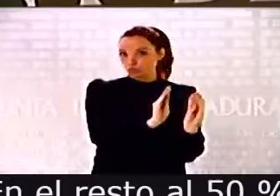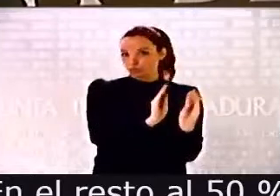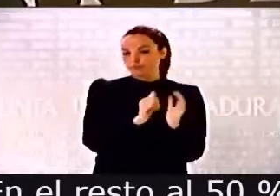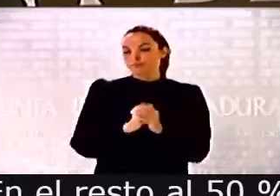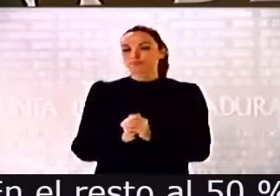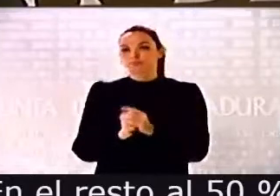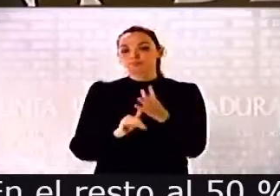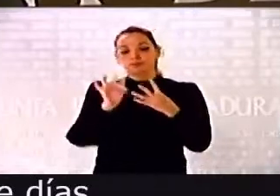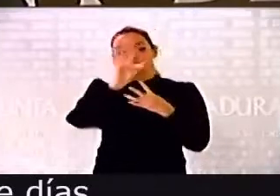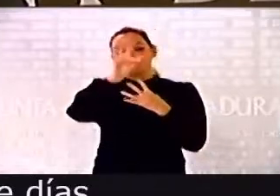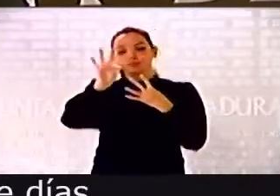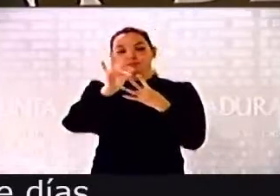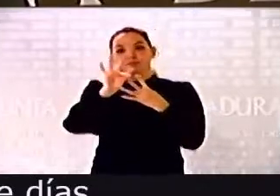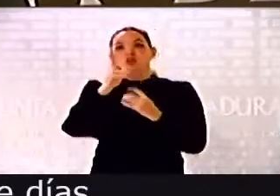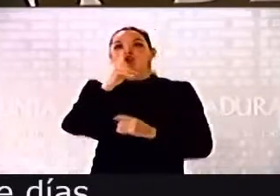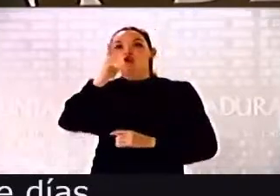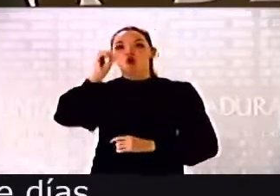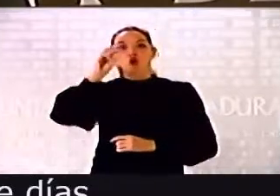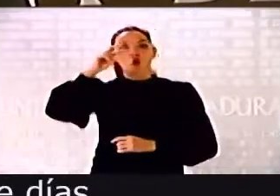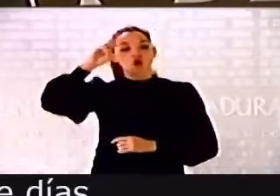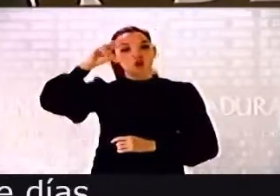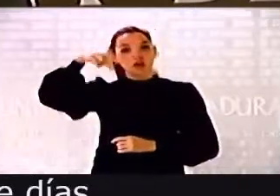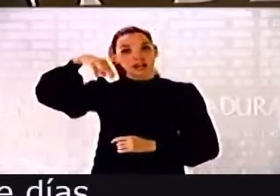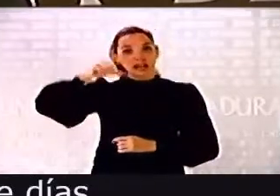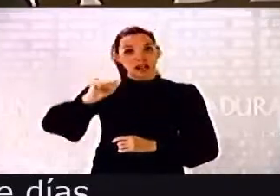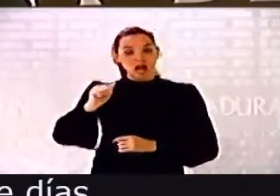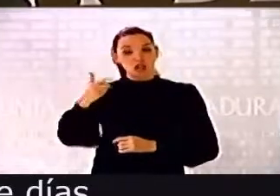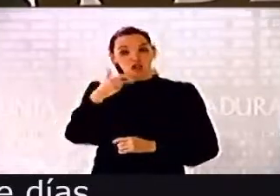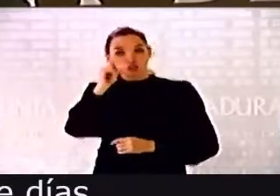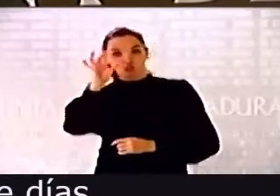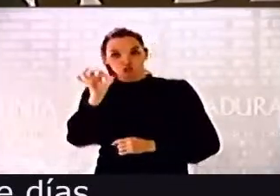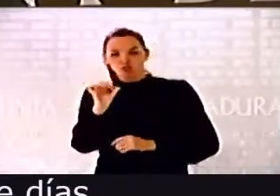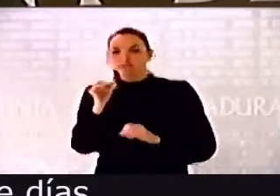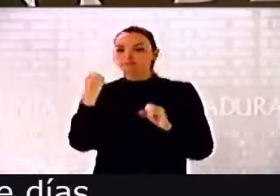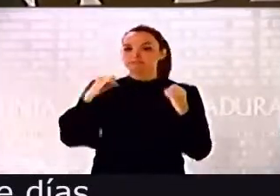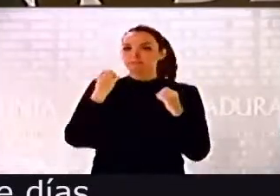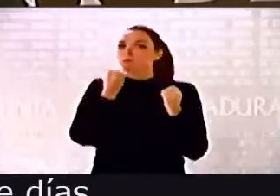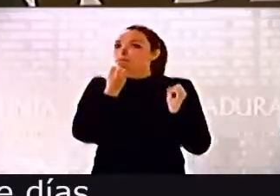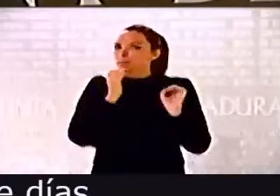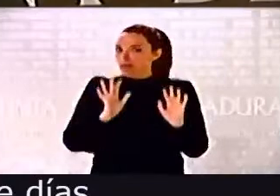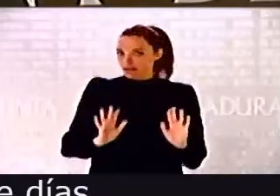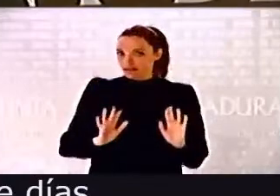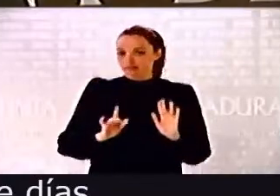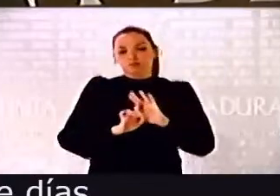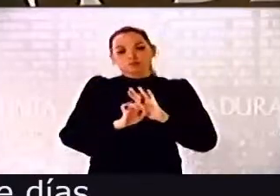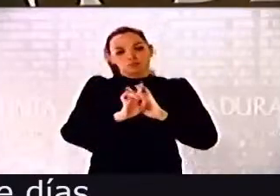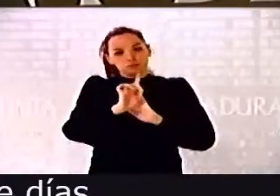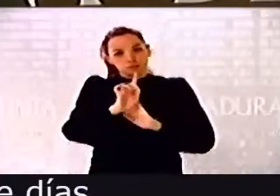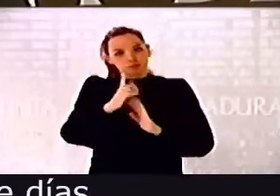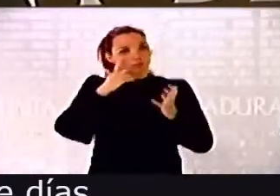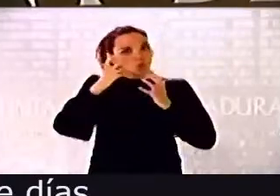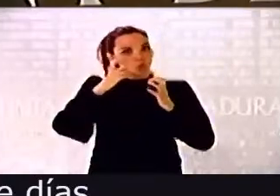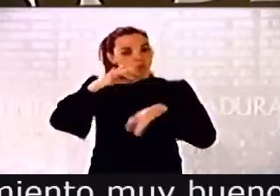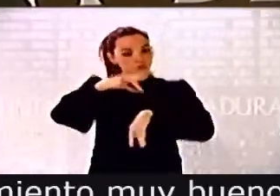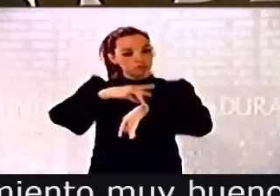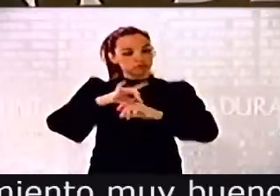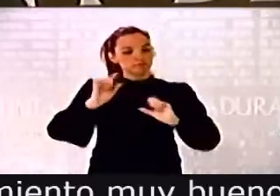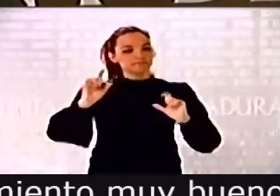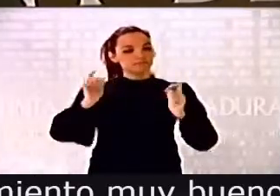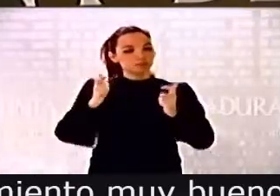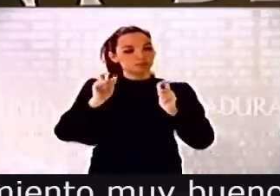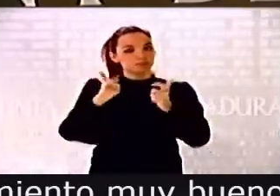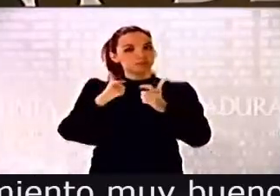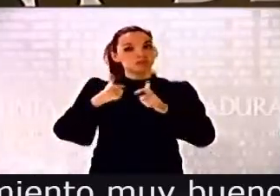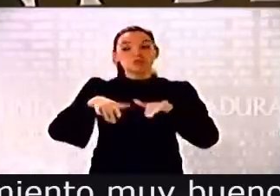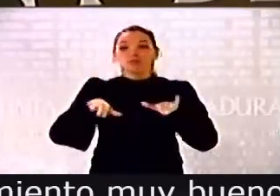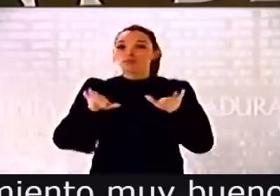La localidad de Hornacho ha tenido un comportamiento muy bueno en estos días. La incidencia ha bajado notablemente. Sin